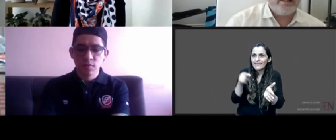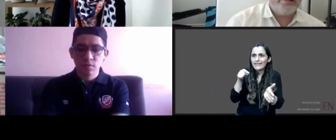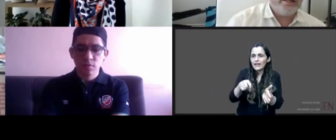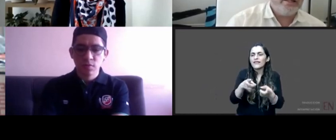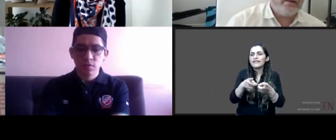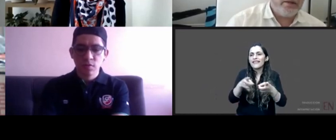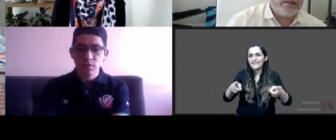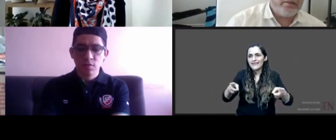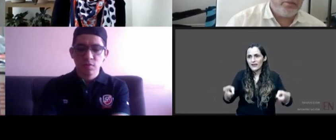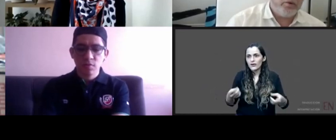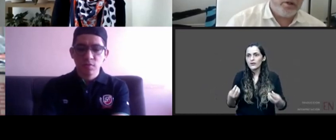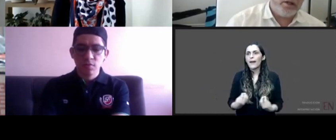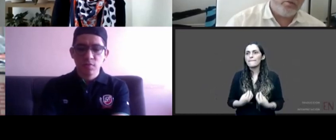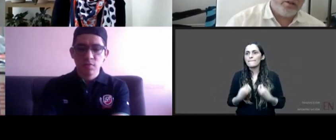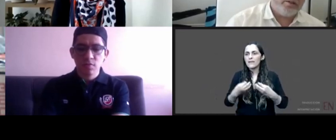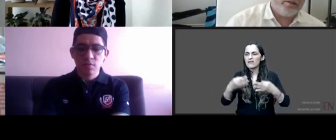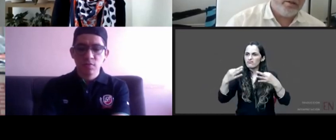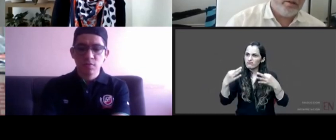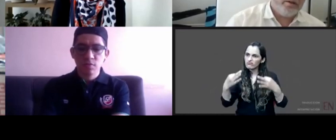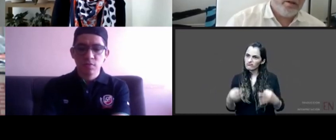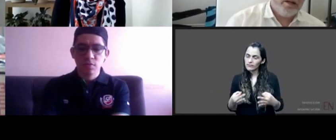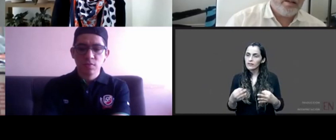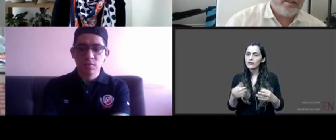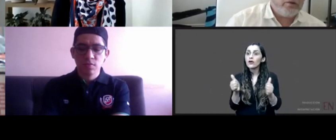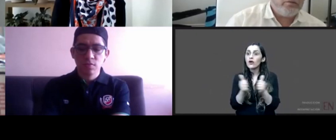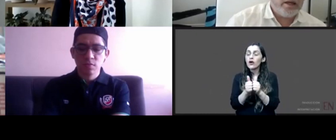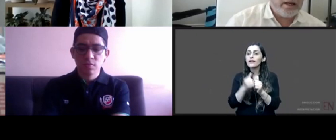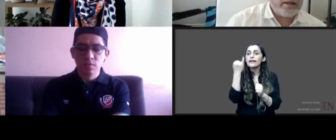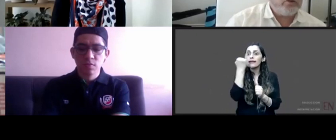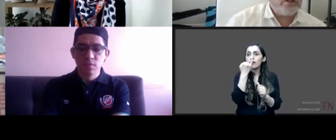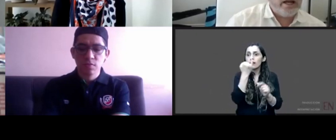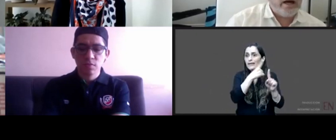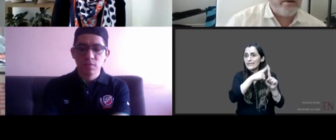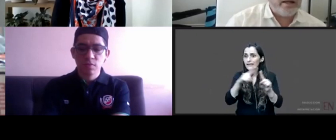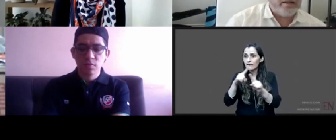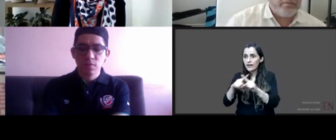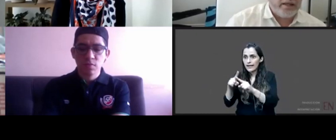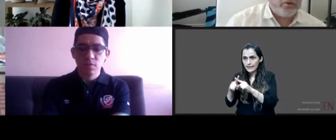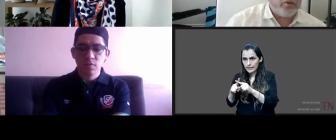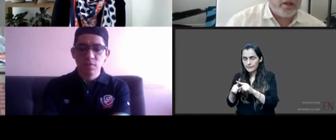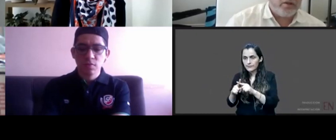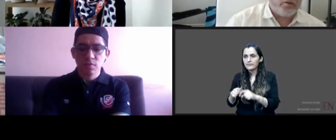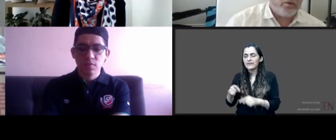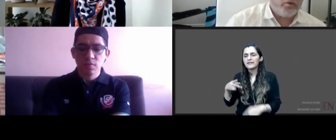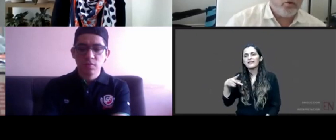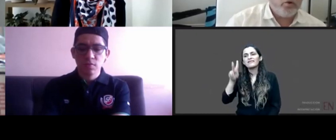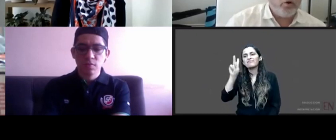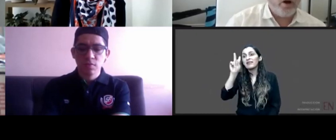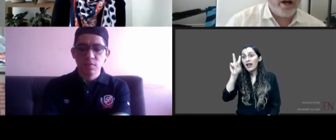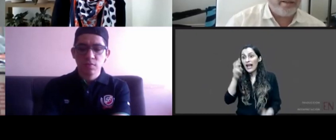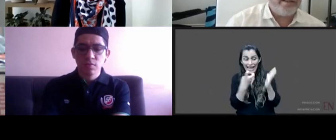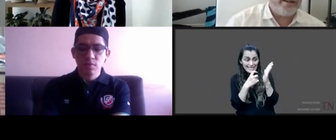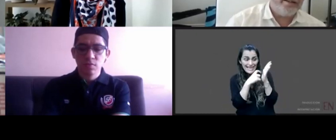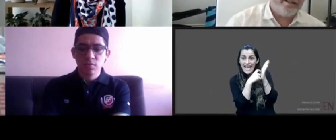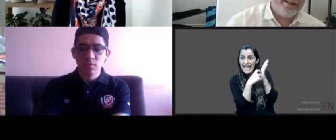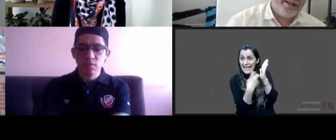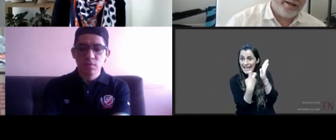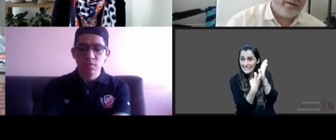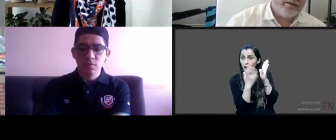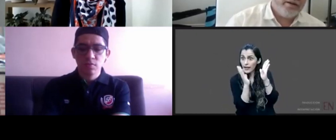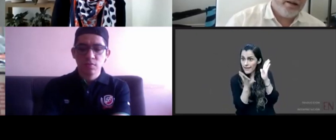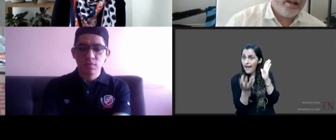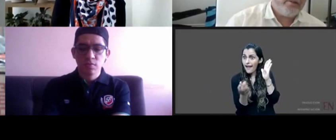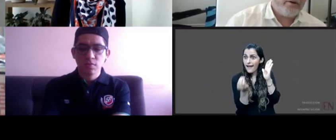vida dignamente plurilingües. El Estado mexicano se lava las manos de esto. No hace